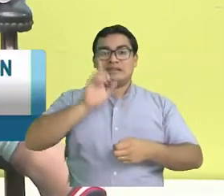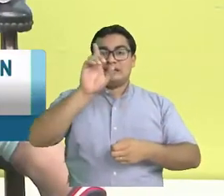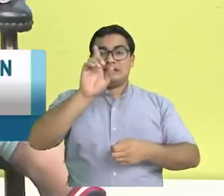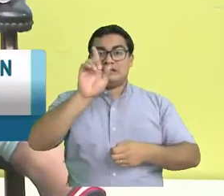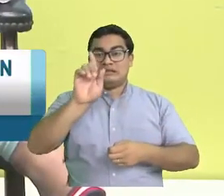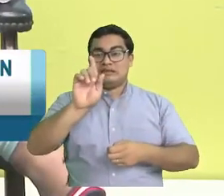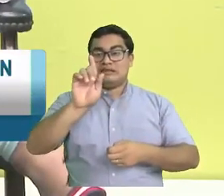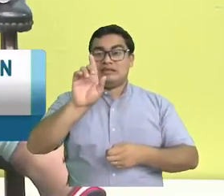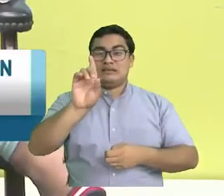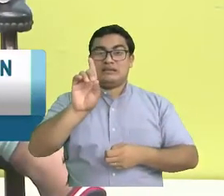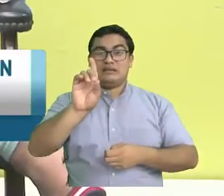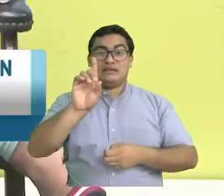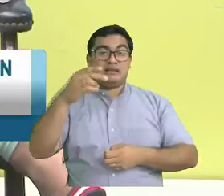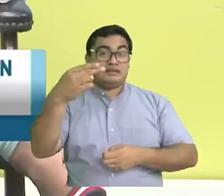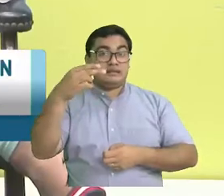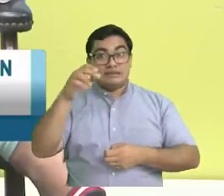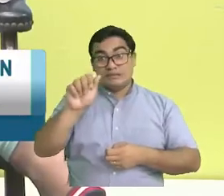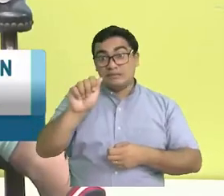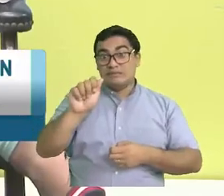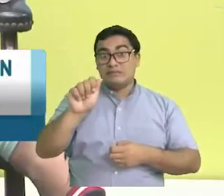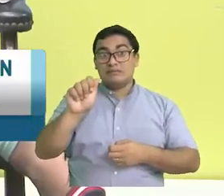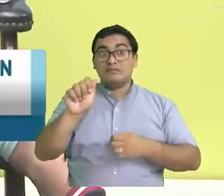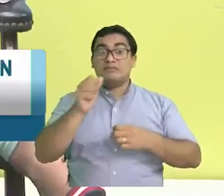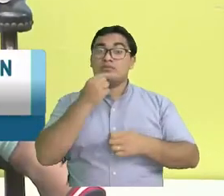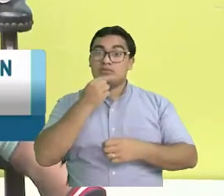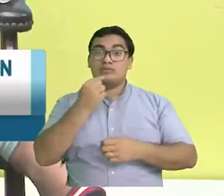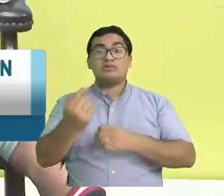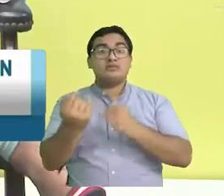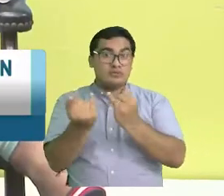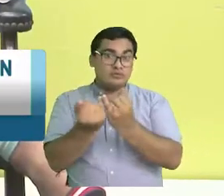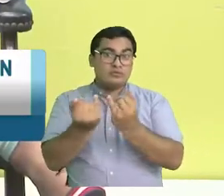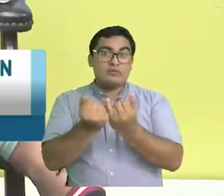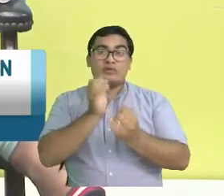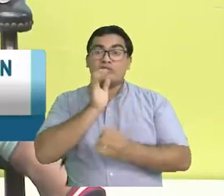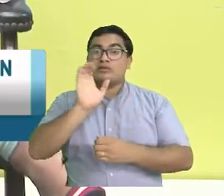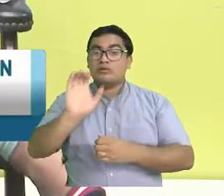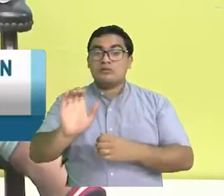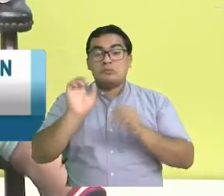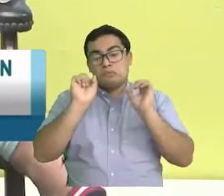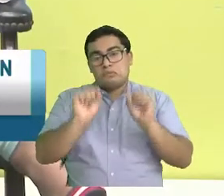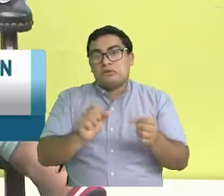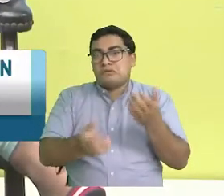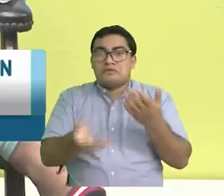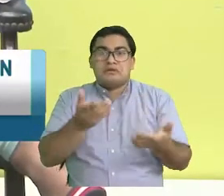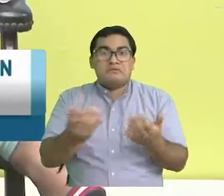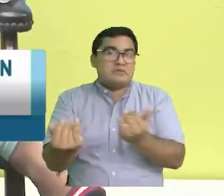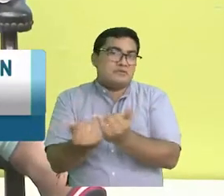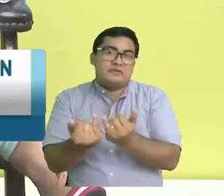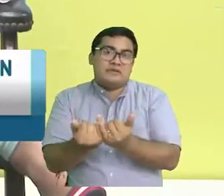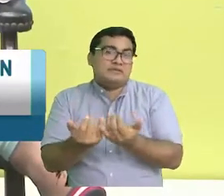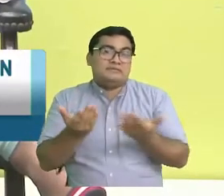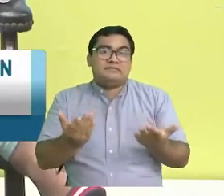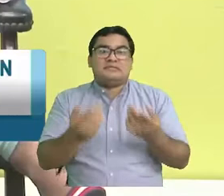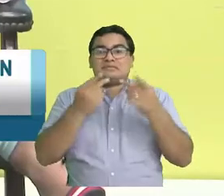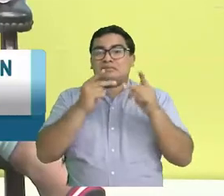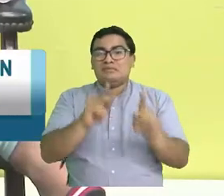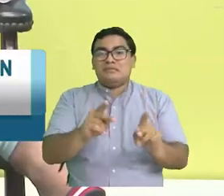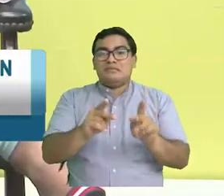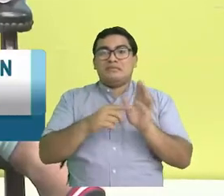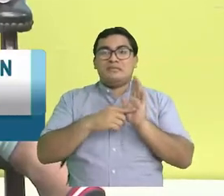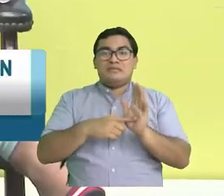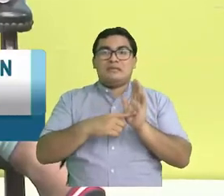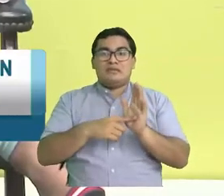ya sea hiperactivo o no hiperactivo, el niño pueda tener más riesgo o más probabilidad de tener este trastorno. Pero no